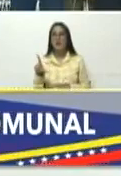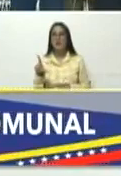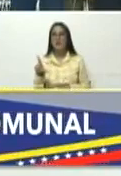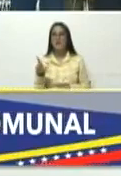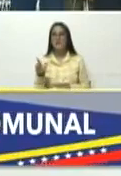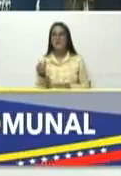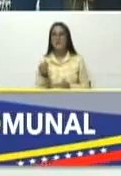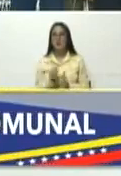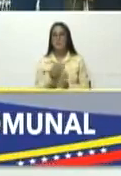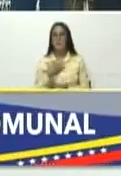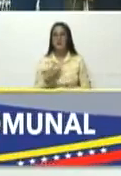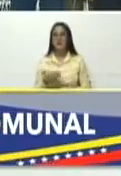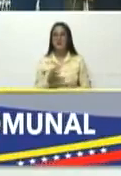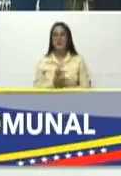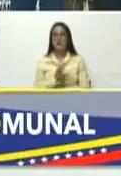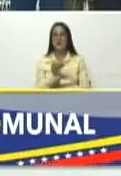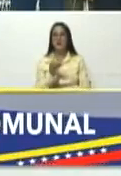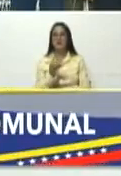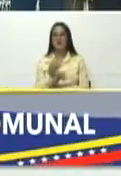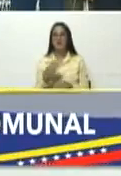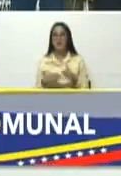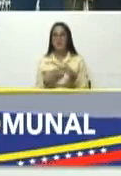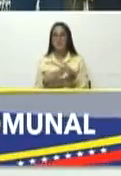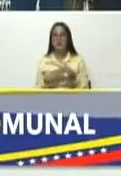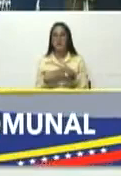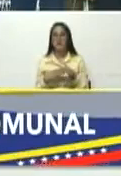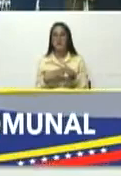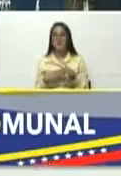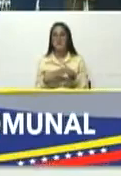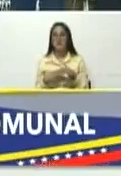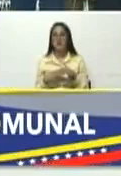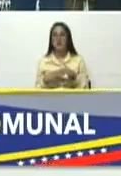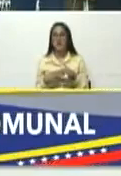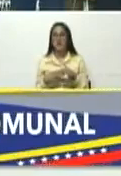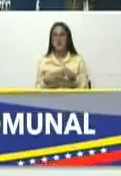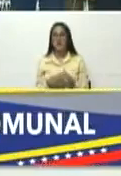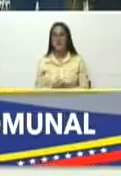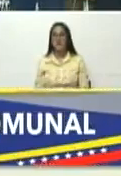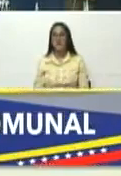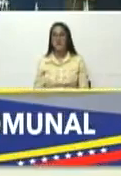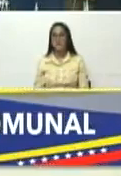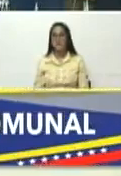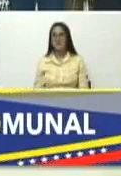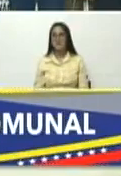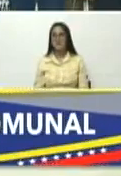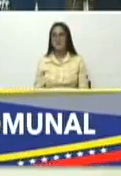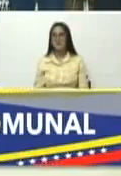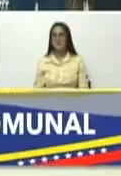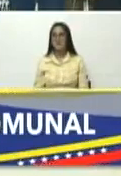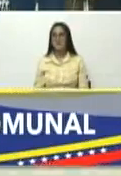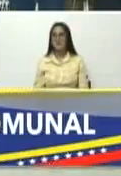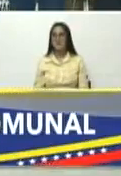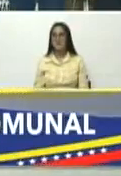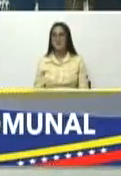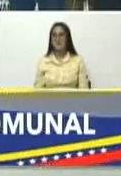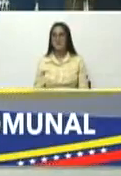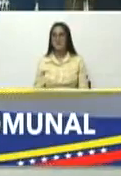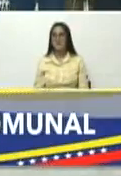con la presidenta de la Fundación de Bases de Misiones, Marjorie Romero, Moreno, perdón.